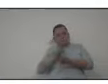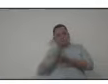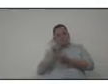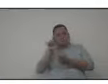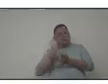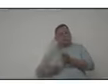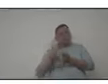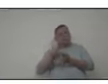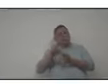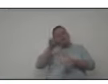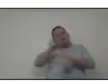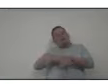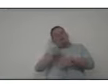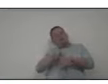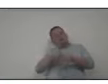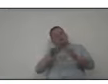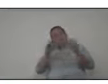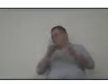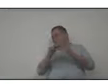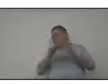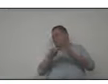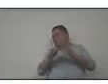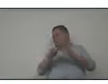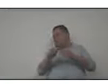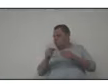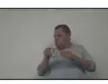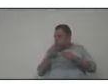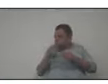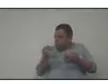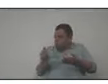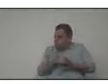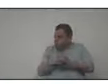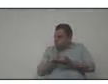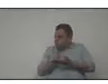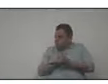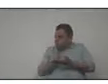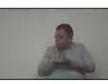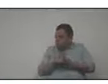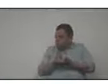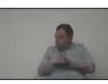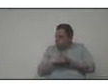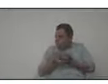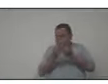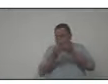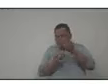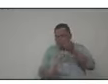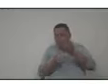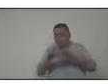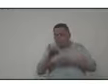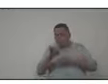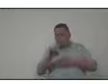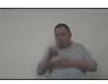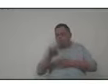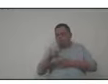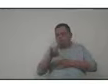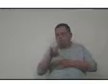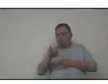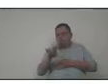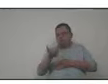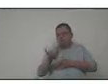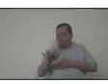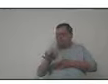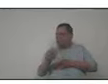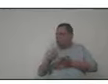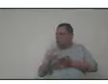en cada una de las casas de nuestros usuarios. Uno va a la nevera y no encuentra una cachama en el congelador, sino un medicamento va perdiéndose. Insulinas. Por ejemplo.